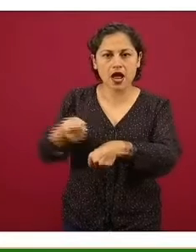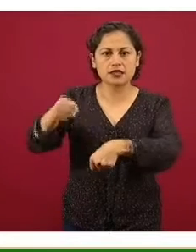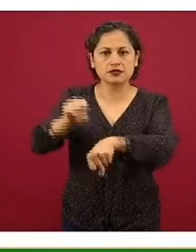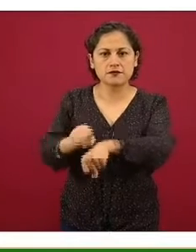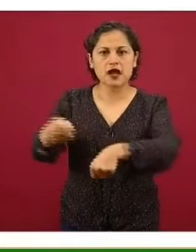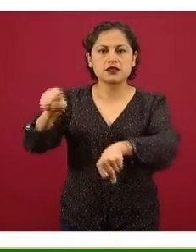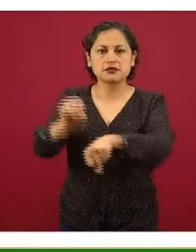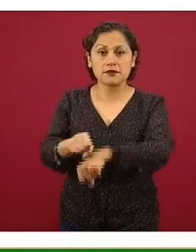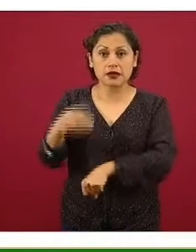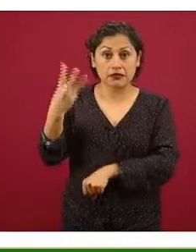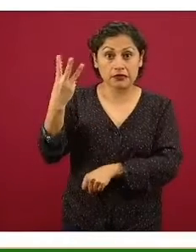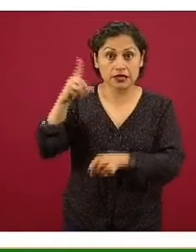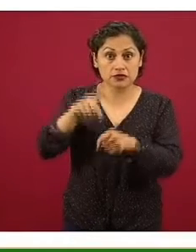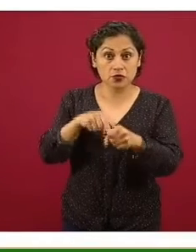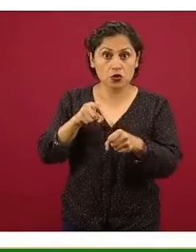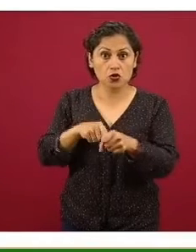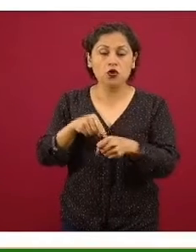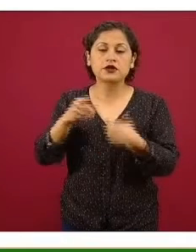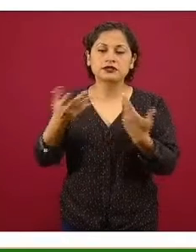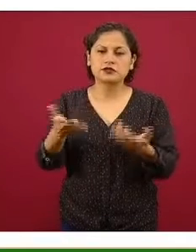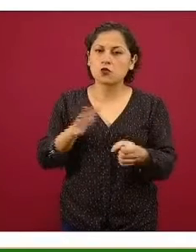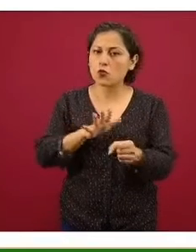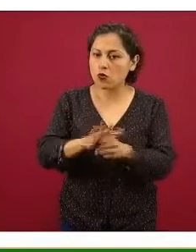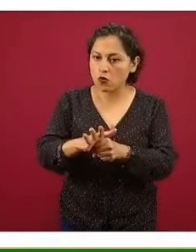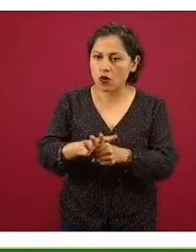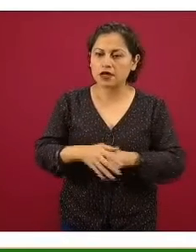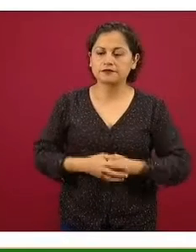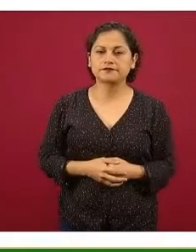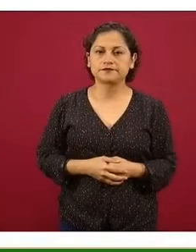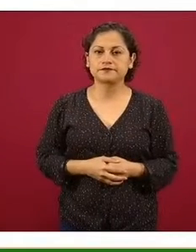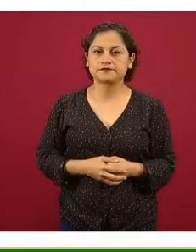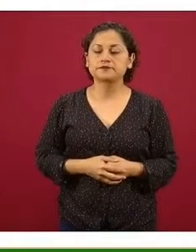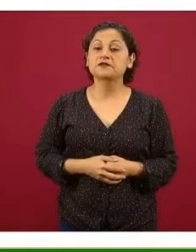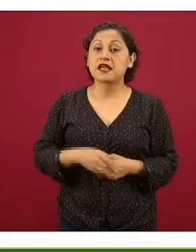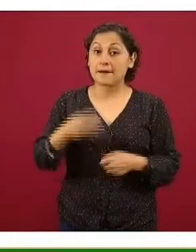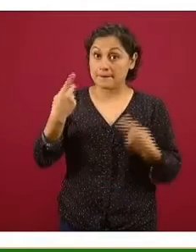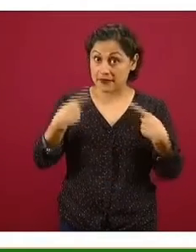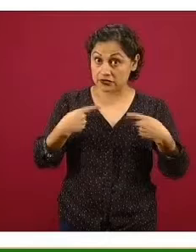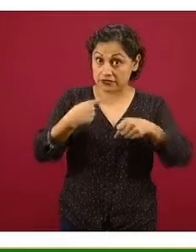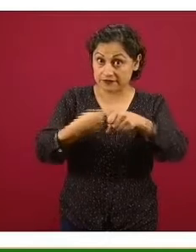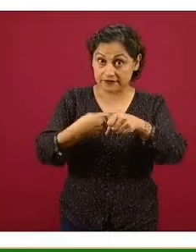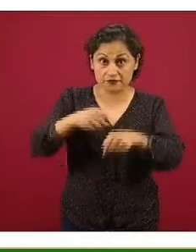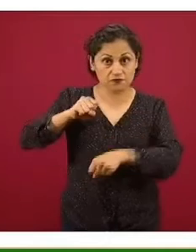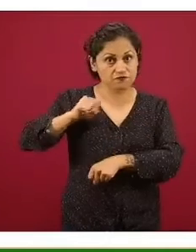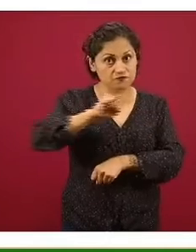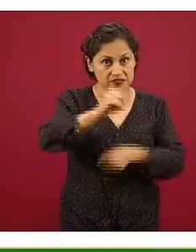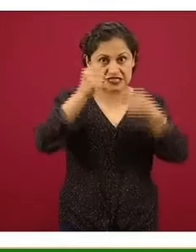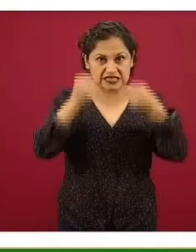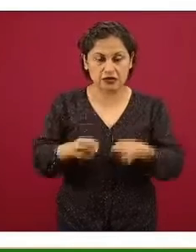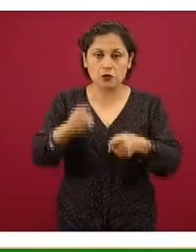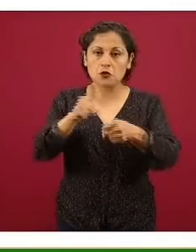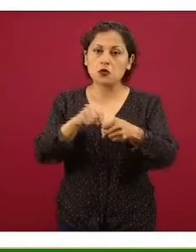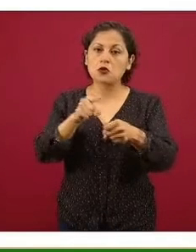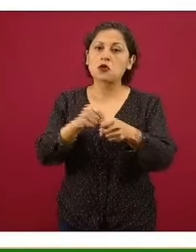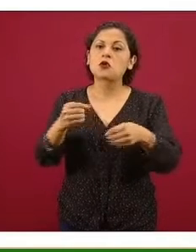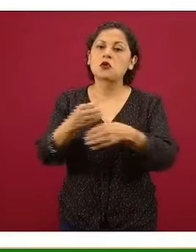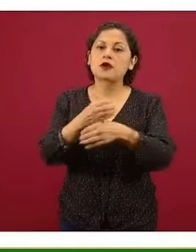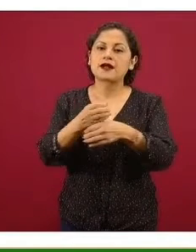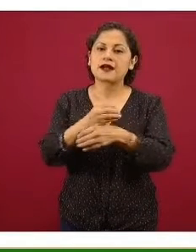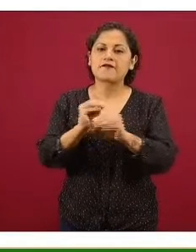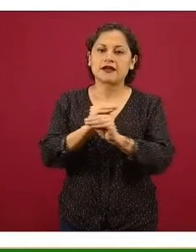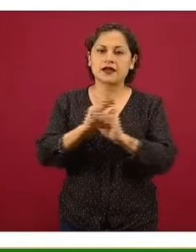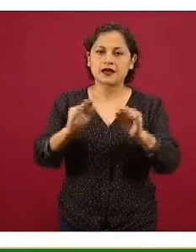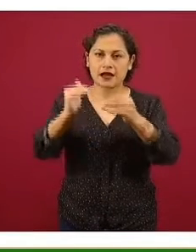colores podemos distinguir aquellos que ya son confirmados. Podemos ver un incremento, son precisamente las barras de color café claro que están hasta